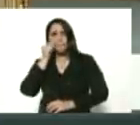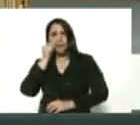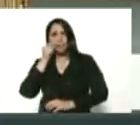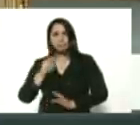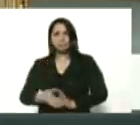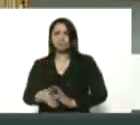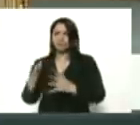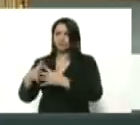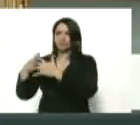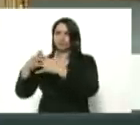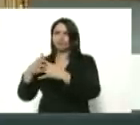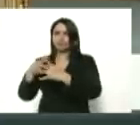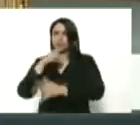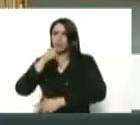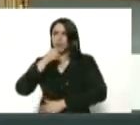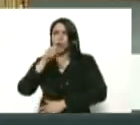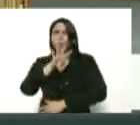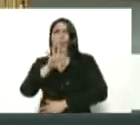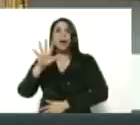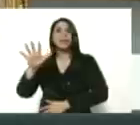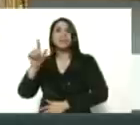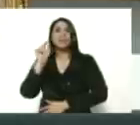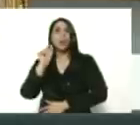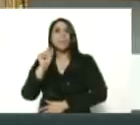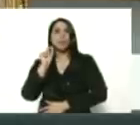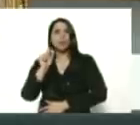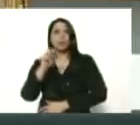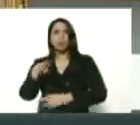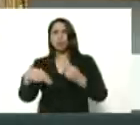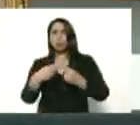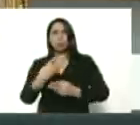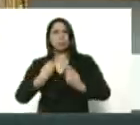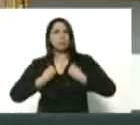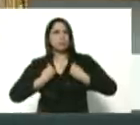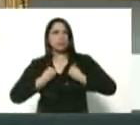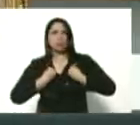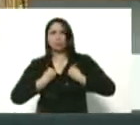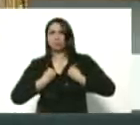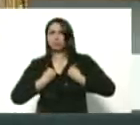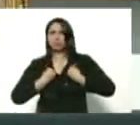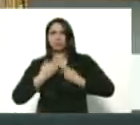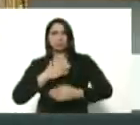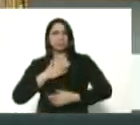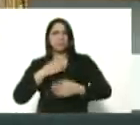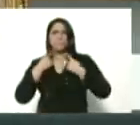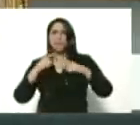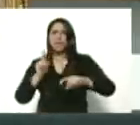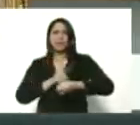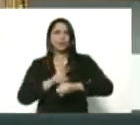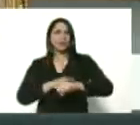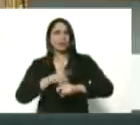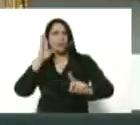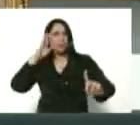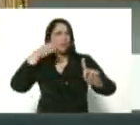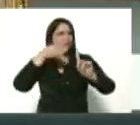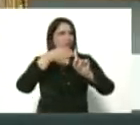Una entrevista de 45 minutos. Yo jamás en mi vida pierdo mi tiempo ni dedico